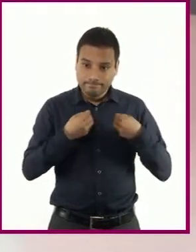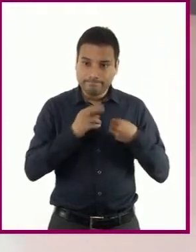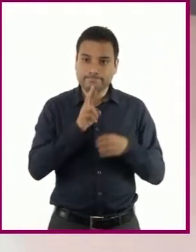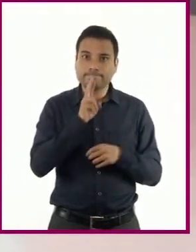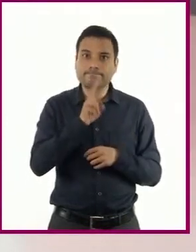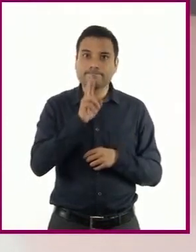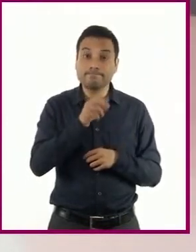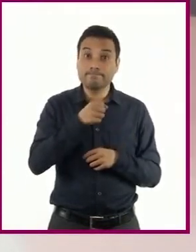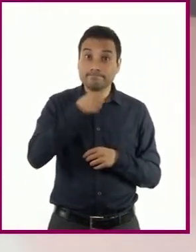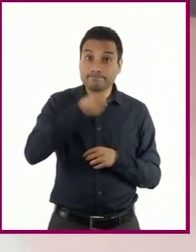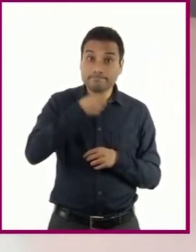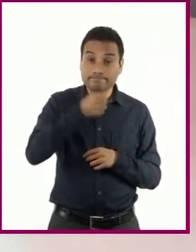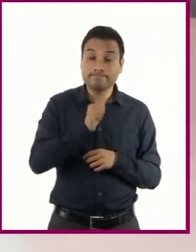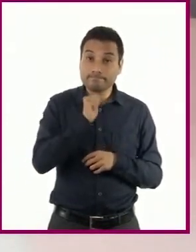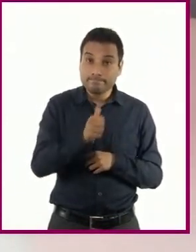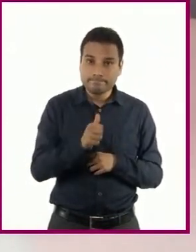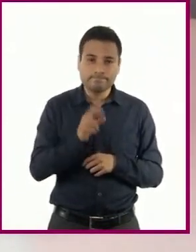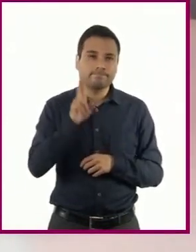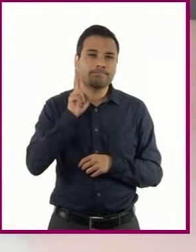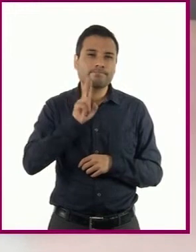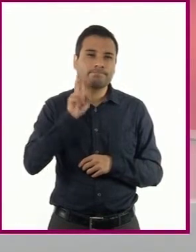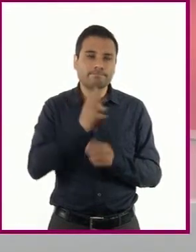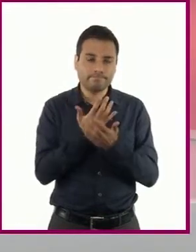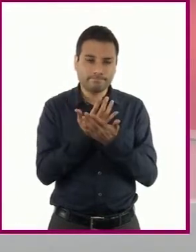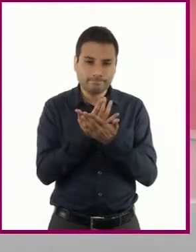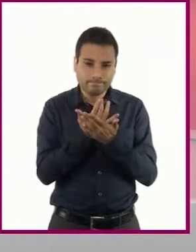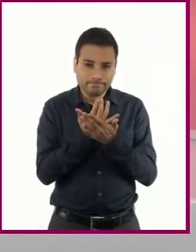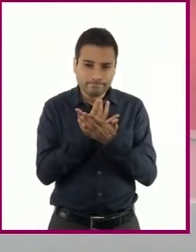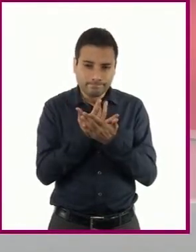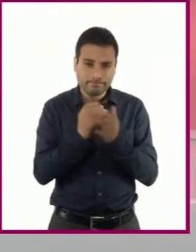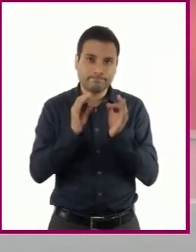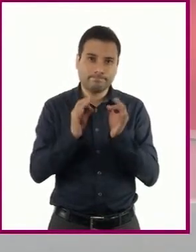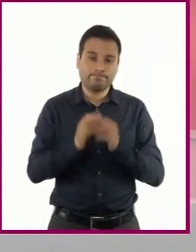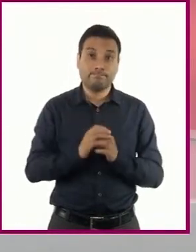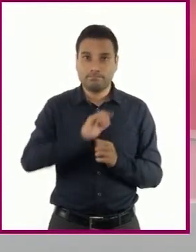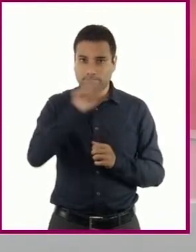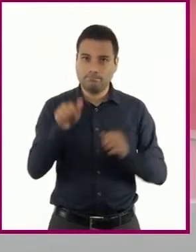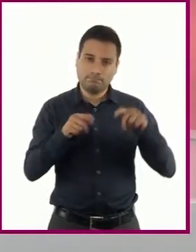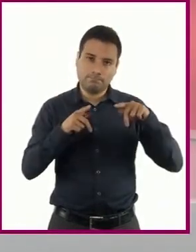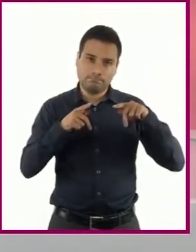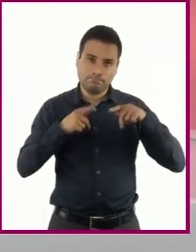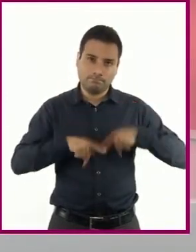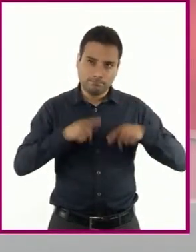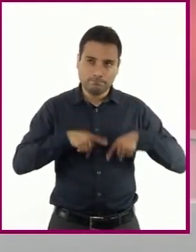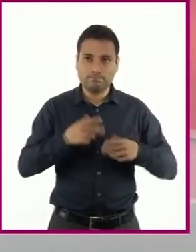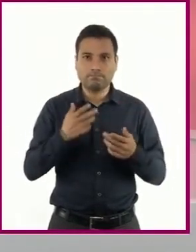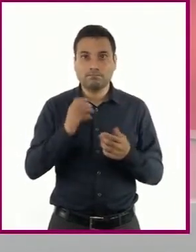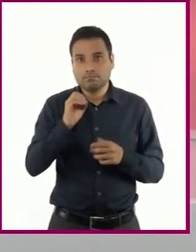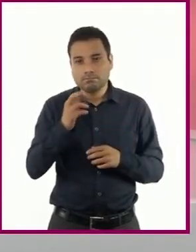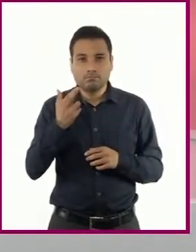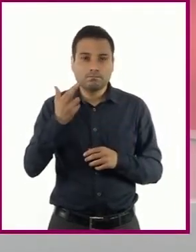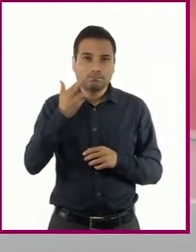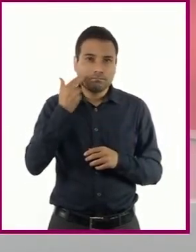envejecimiento en este modelo, esperando que funcione en mamíferos, por ejemplo ratones, y